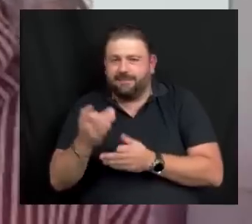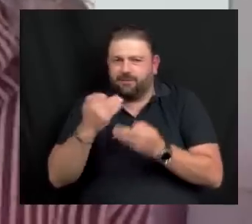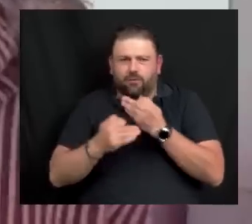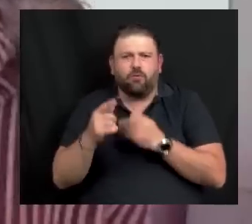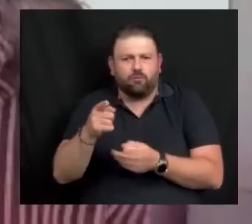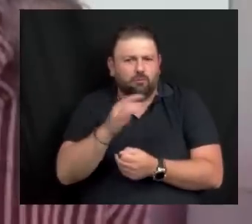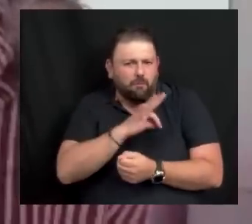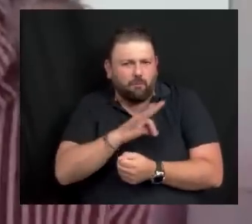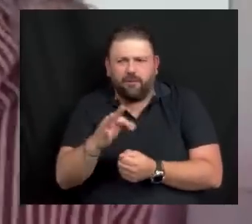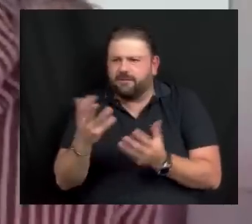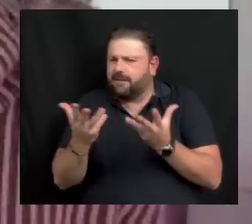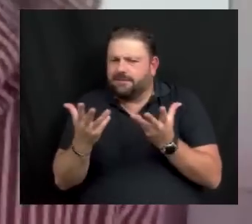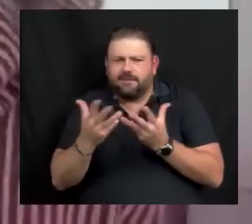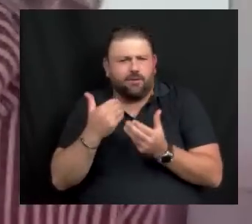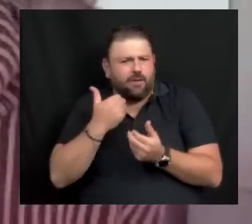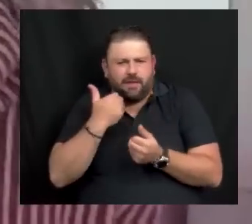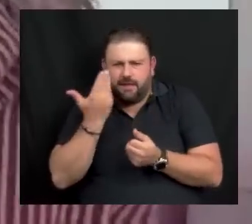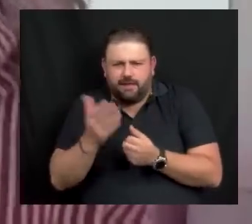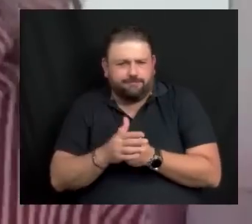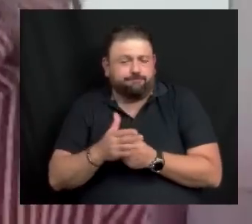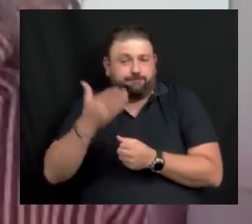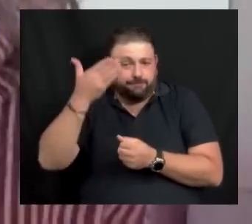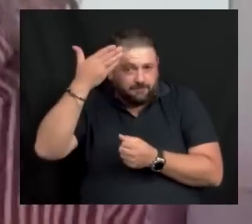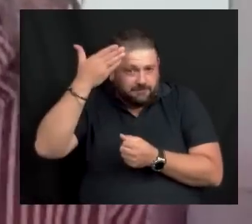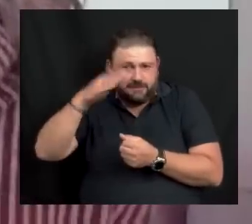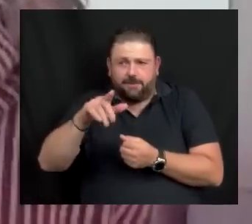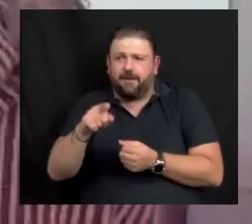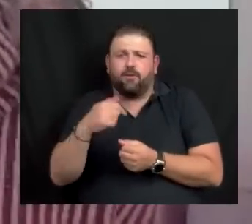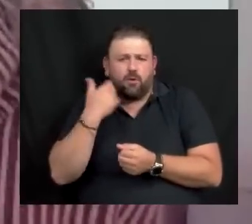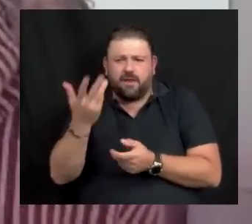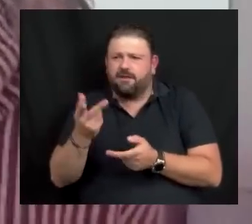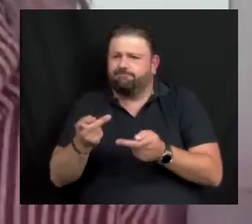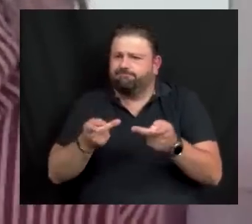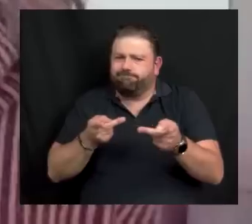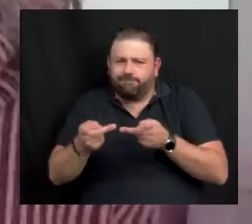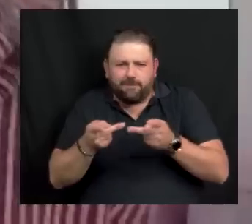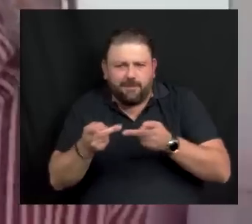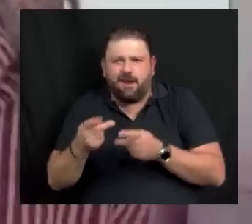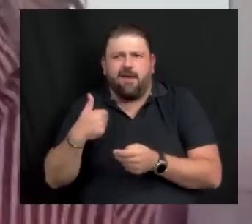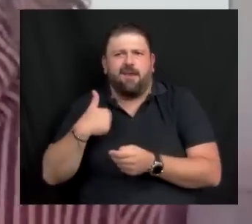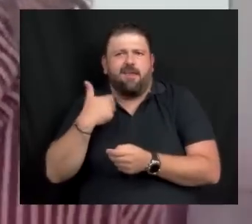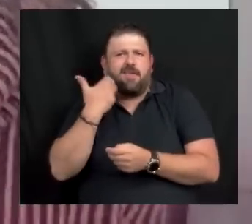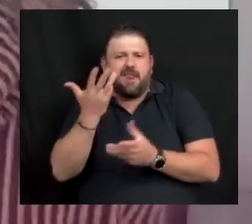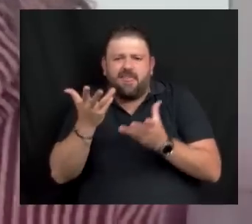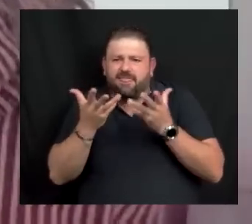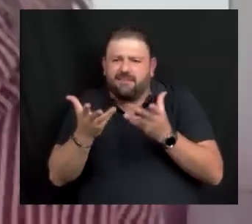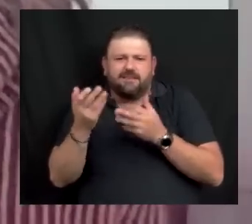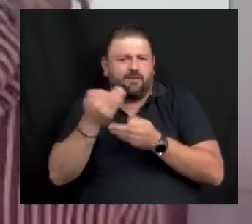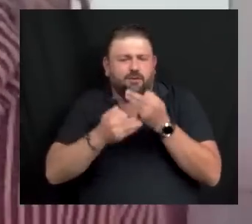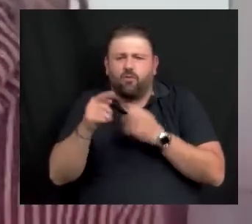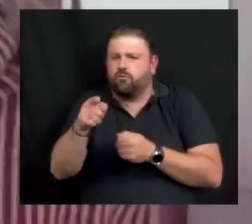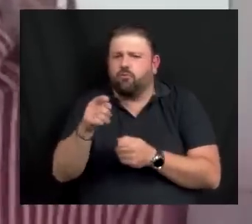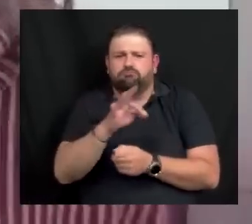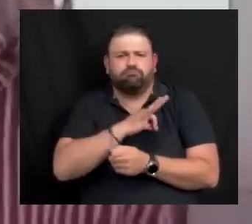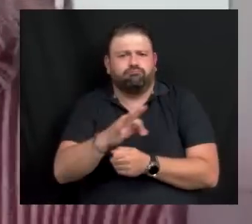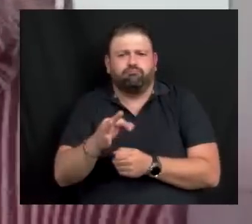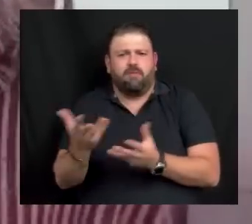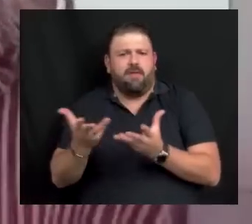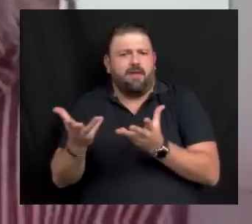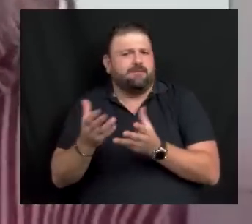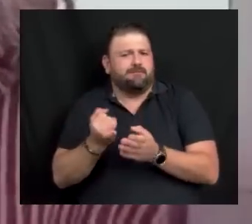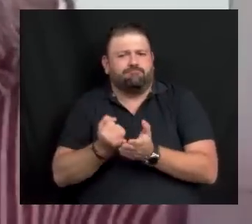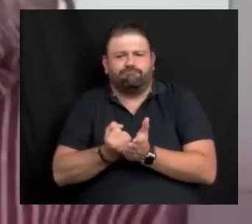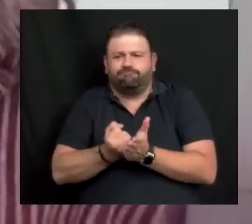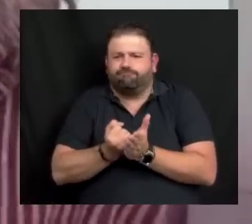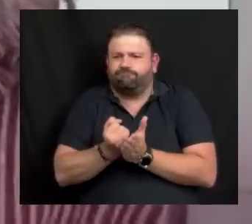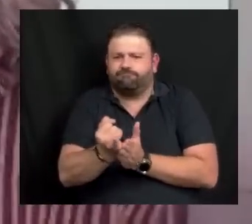puedes planear, no puedes saber lo que pasa en la vida. No, claro que tú puedes direccionar hacia dónde quieres ir y obviamente tú puedes llegar hasta donde